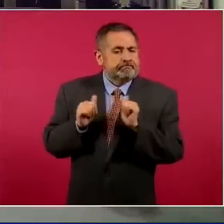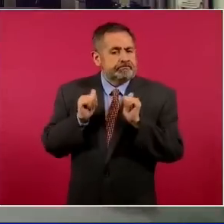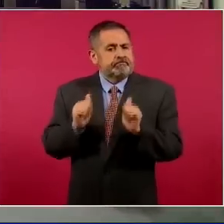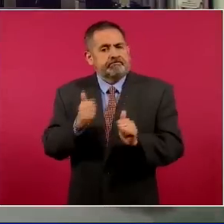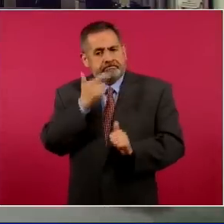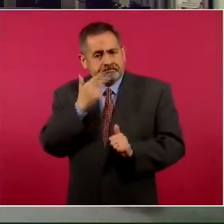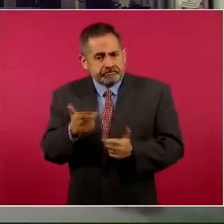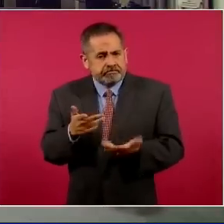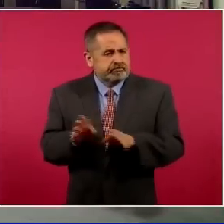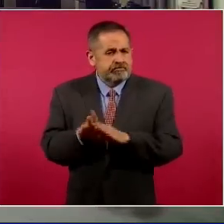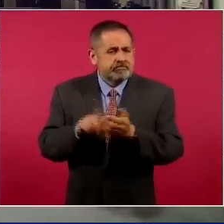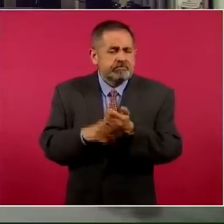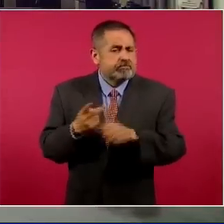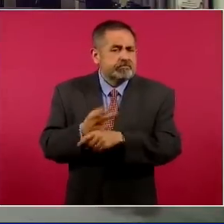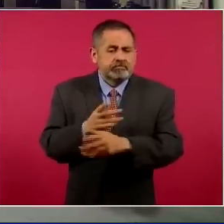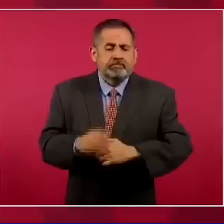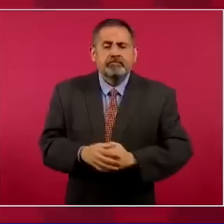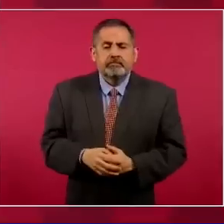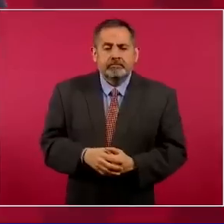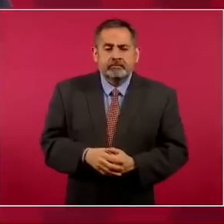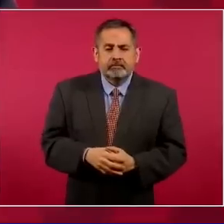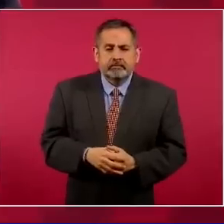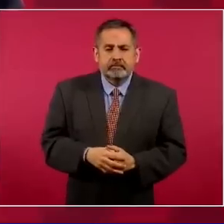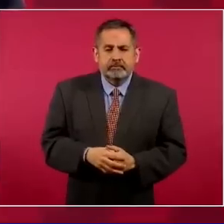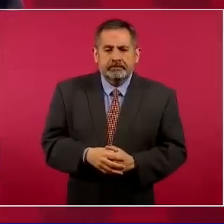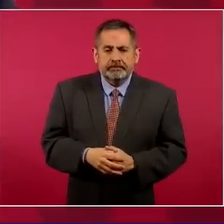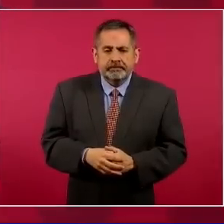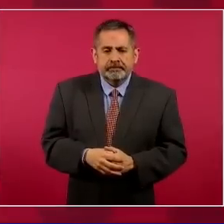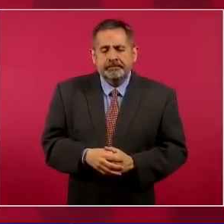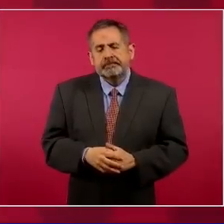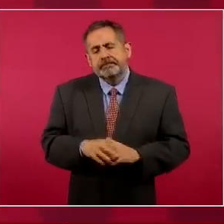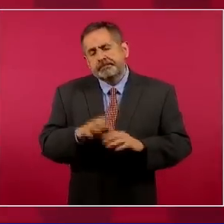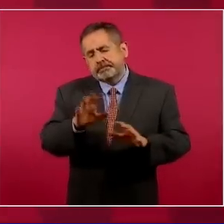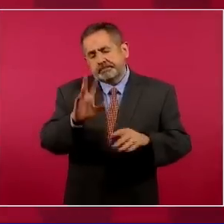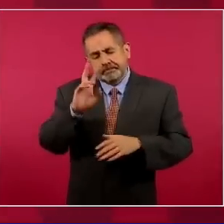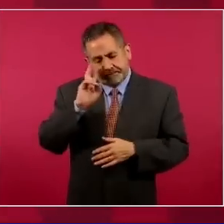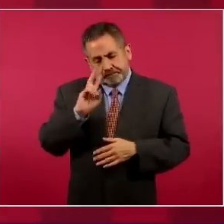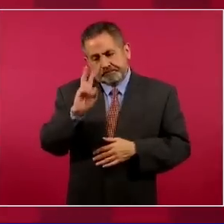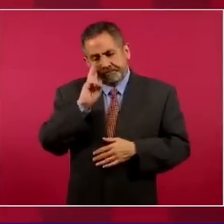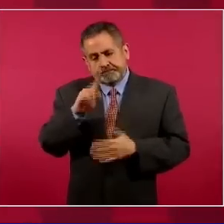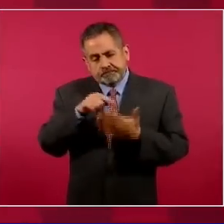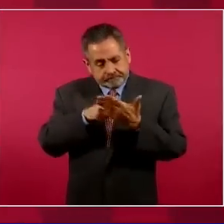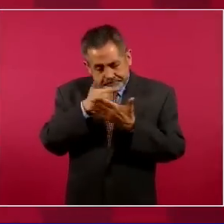el Coneval? Bueno, hay que ver las cifras porque